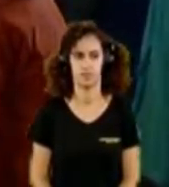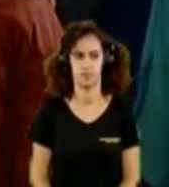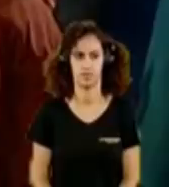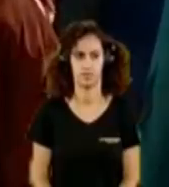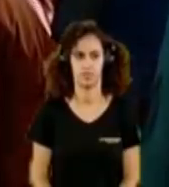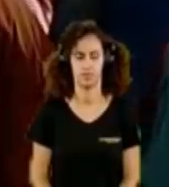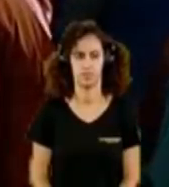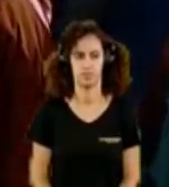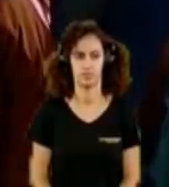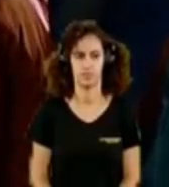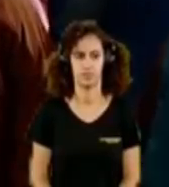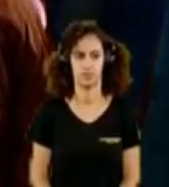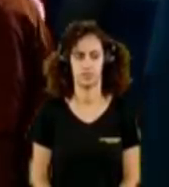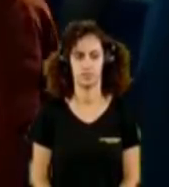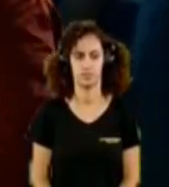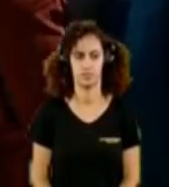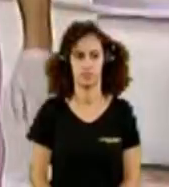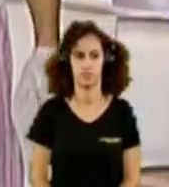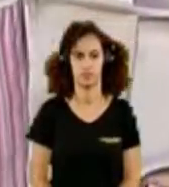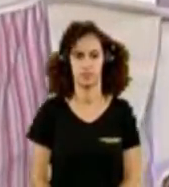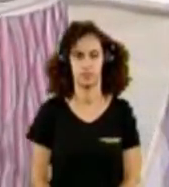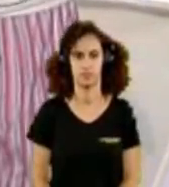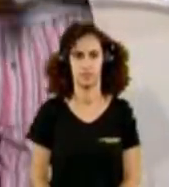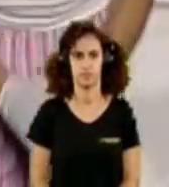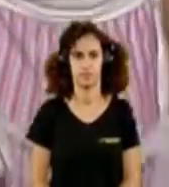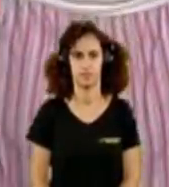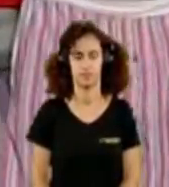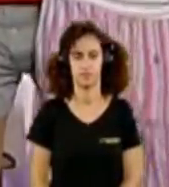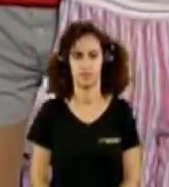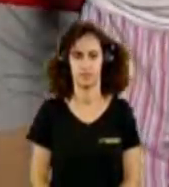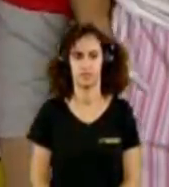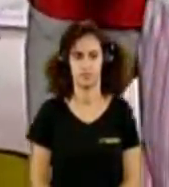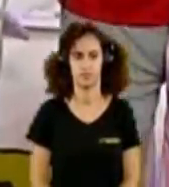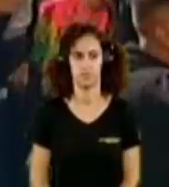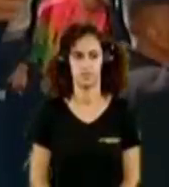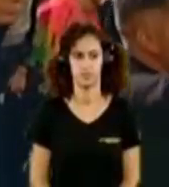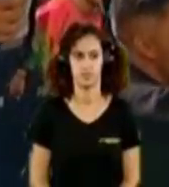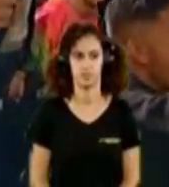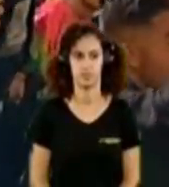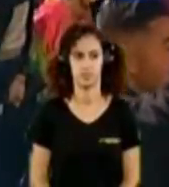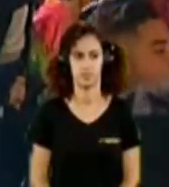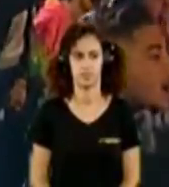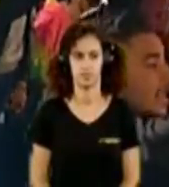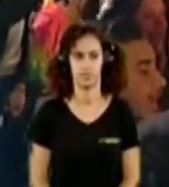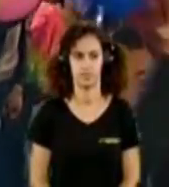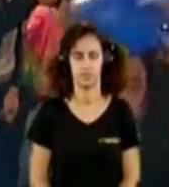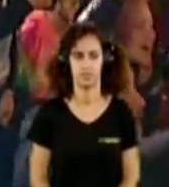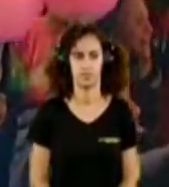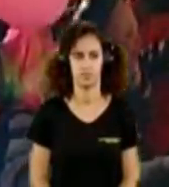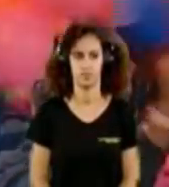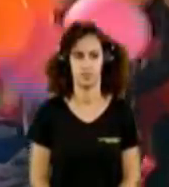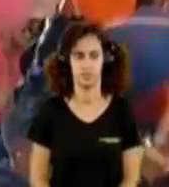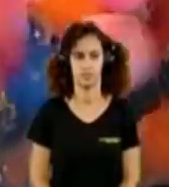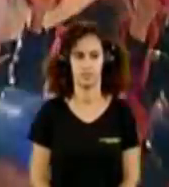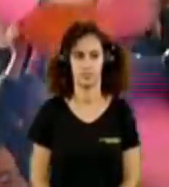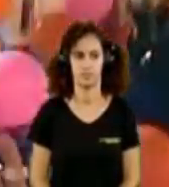también a uno de los más veteranos, a un fantástico Arcadio, que siempre se convierte en animador, en motivador de la murga. Nosotros